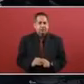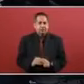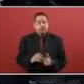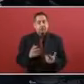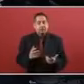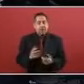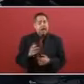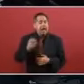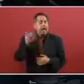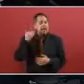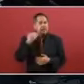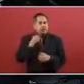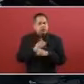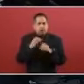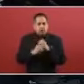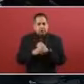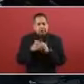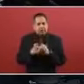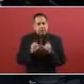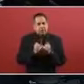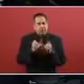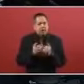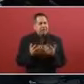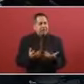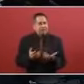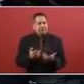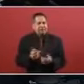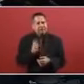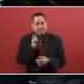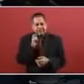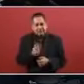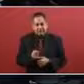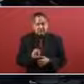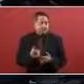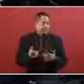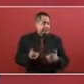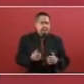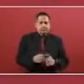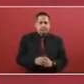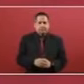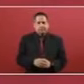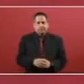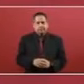hubieron cosas como estas. Una, quienes